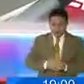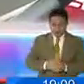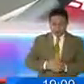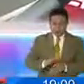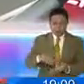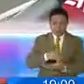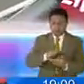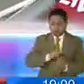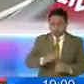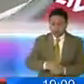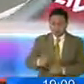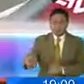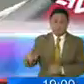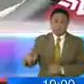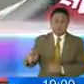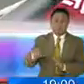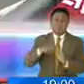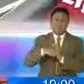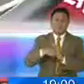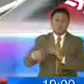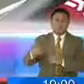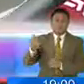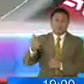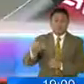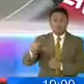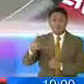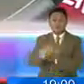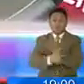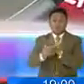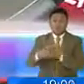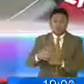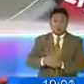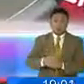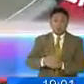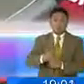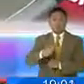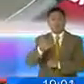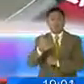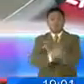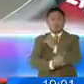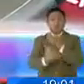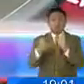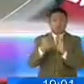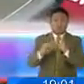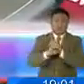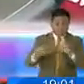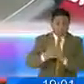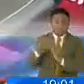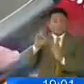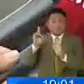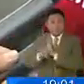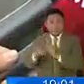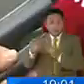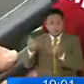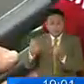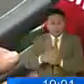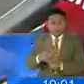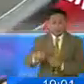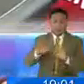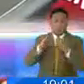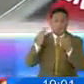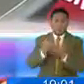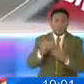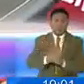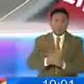han encontrado dinero en sus cuentas, en otros países, en paraísos fiscales, los giros, el dinero a sus